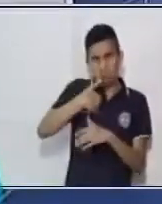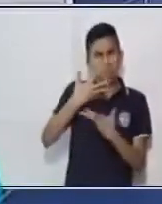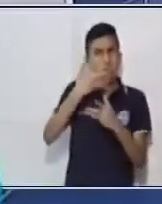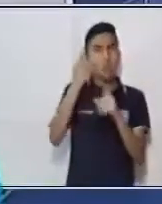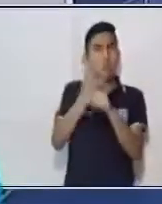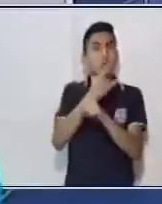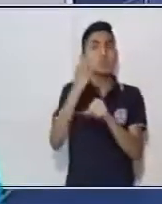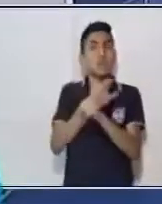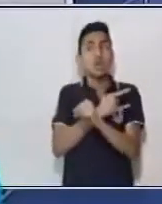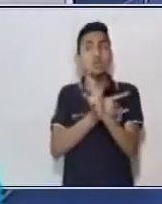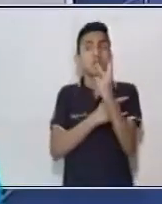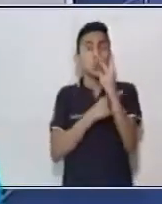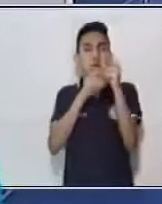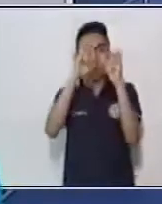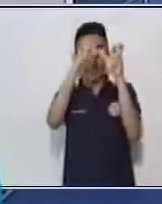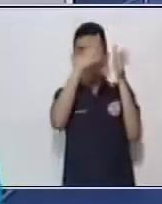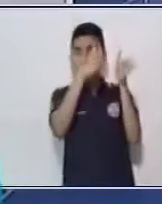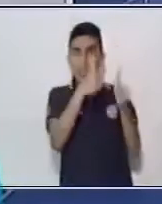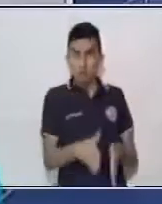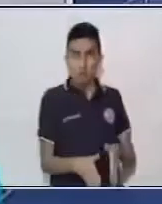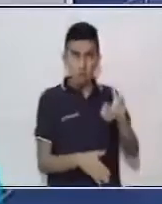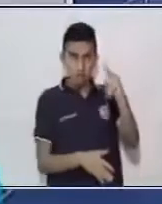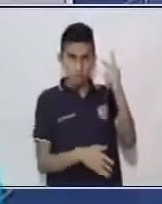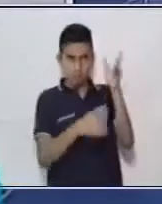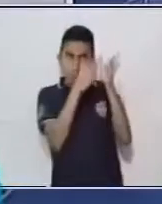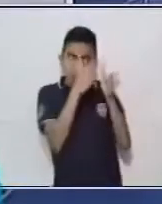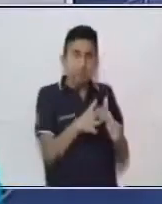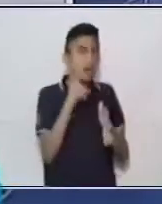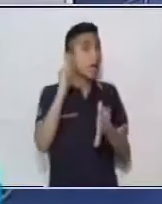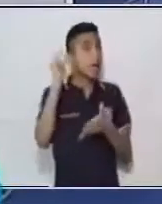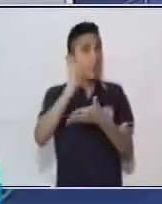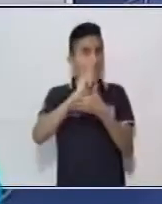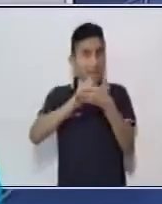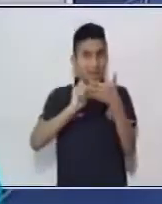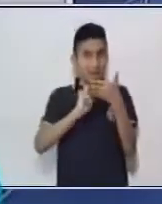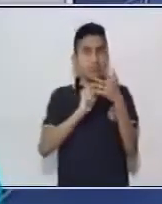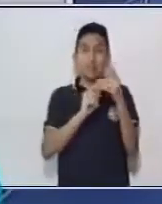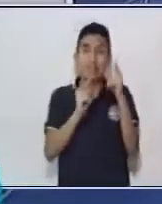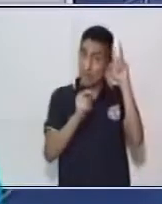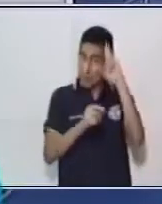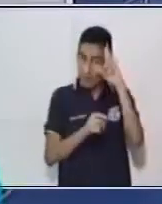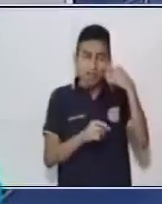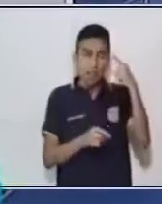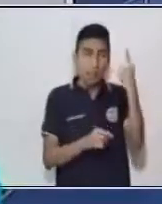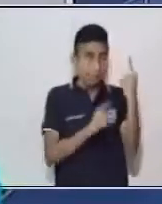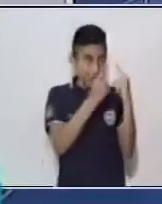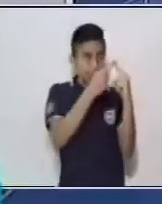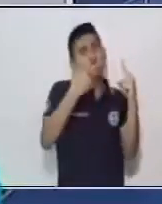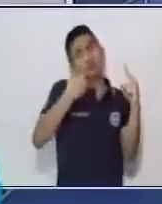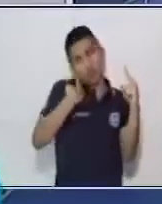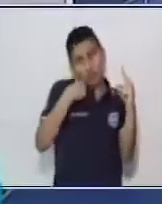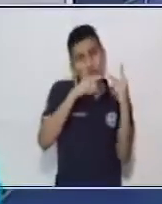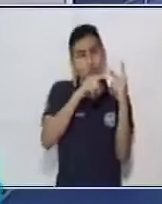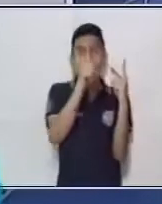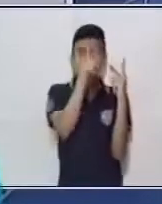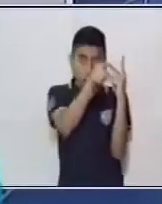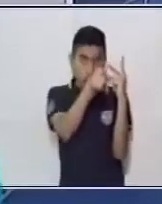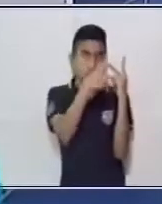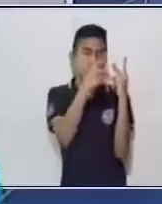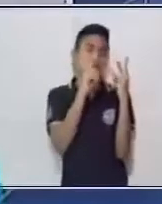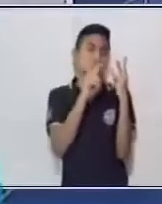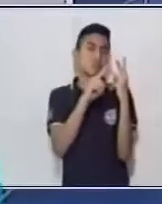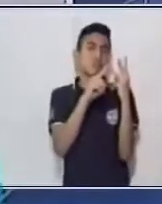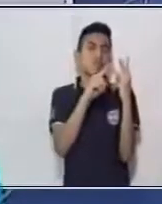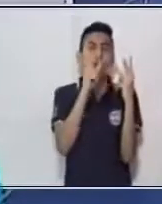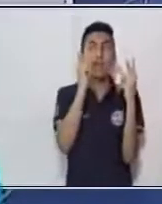la segunda persona gramatical en forma plural, es decir, ustedes.